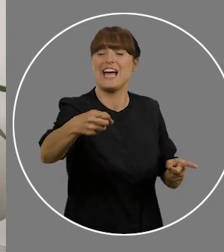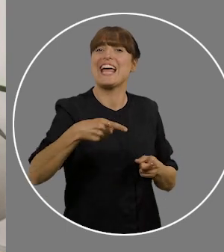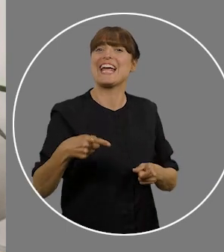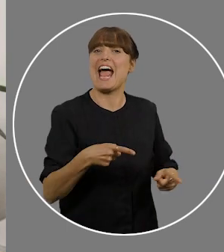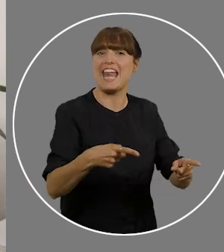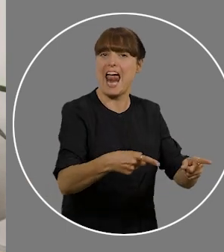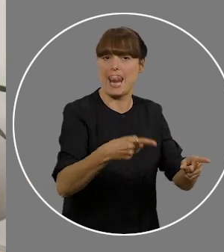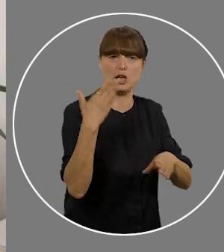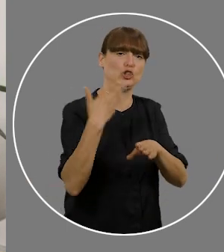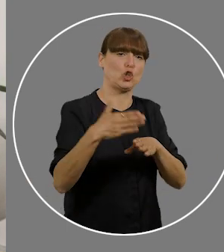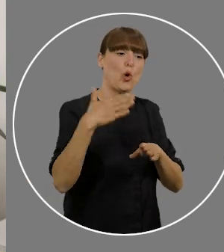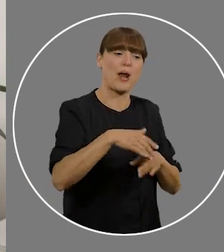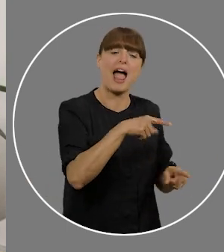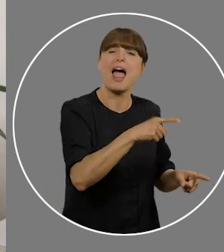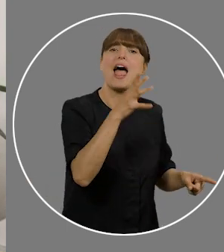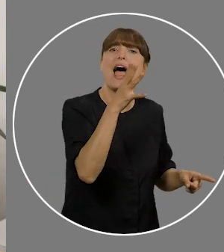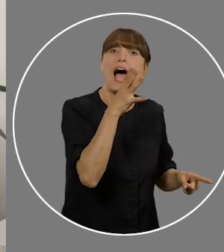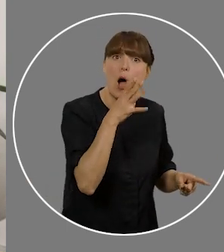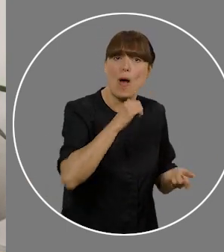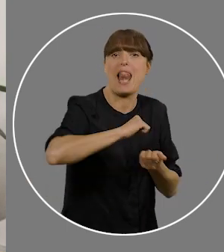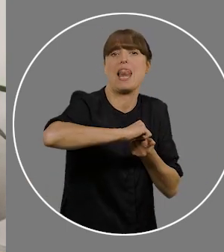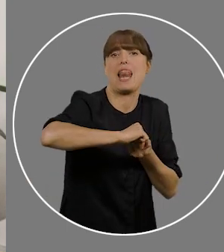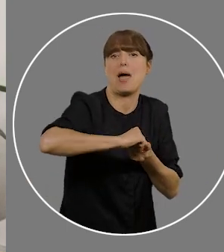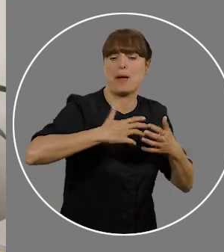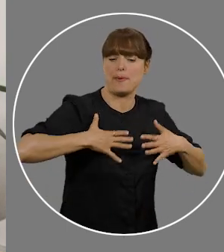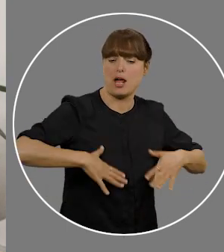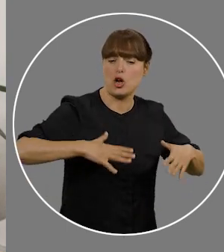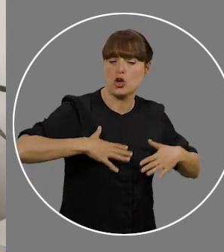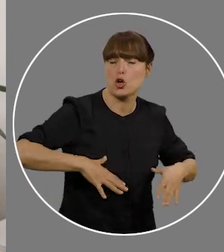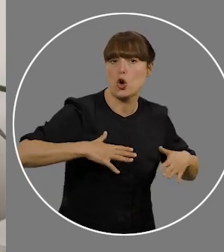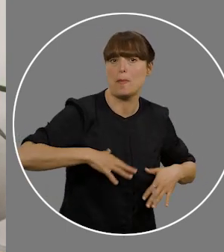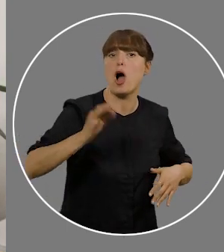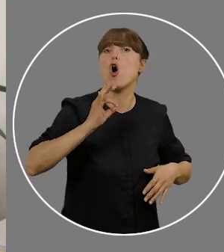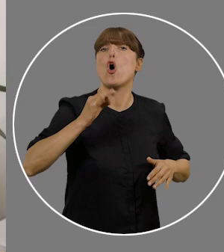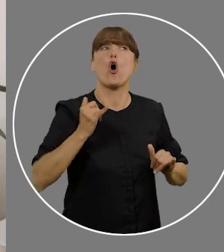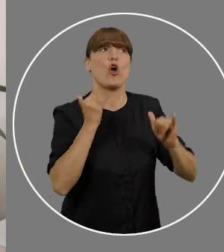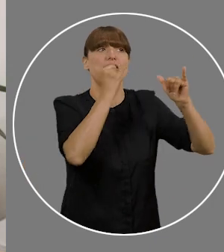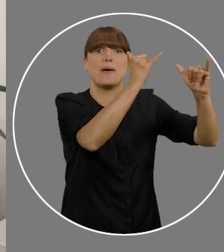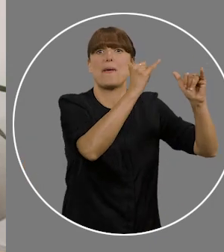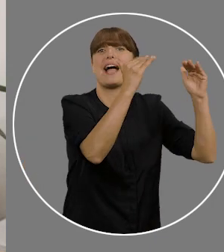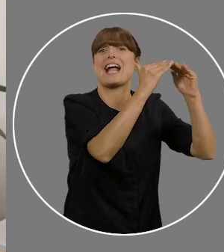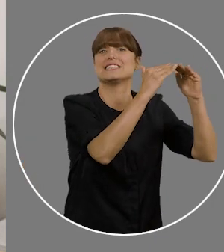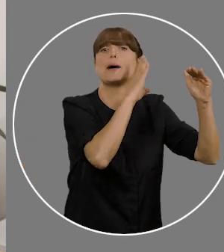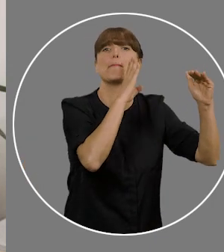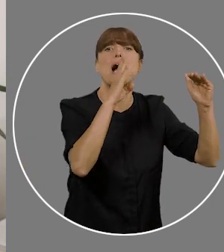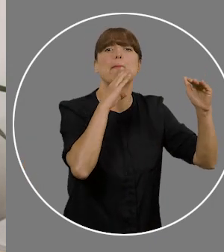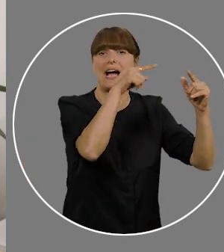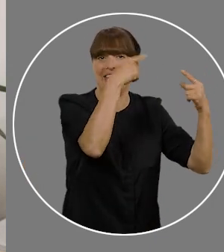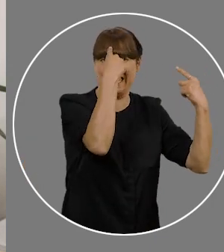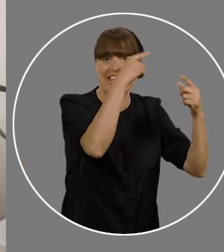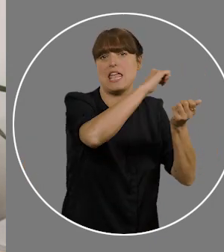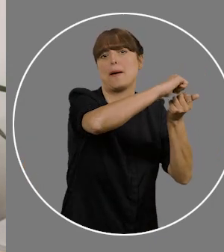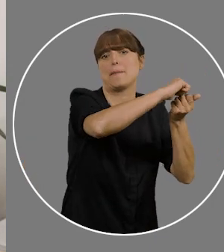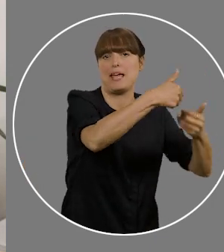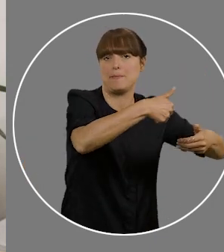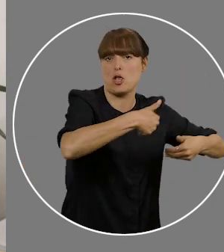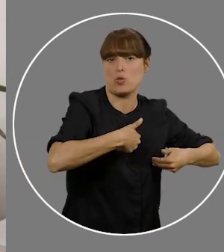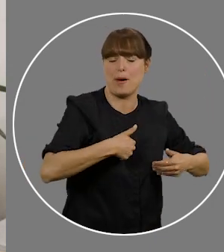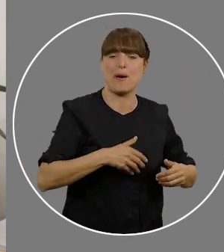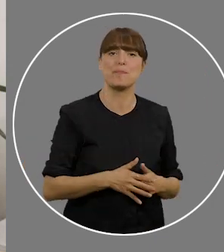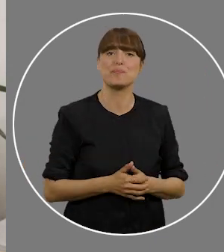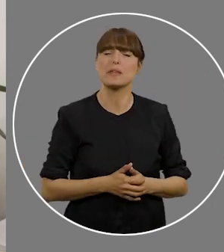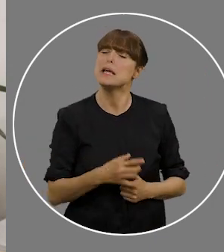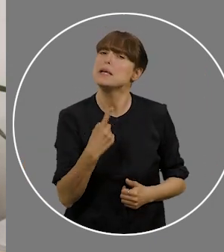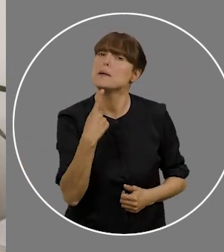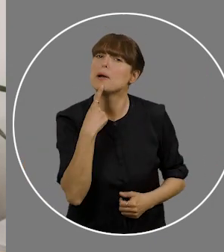canal. Y con ese agua pues lavaba la ropa, si no me la llevaba a casa de mi madre y la lavaba a casa de mi madre. ¿Y para lavar los platos,